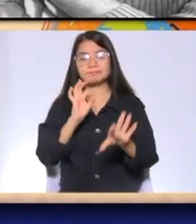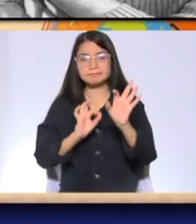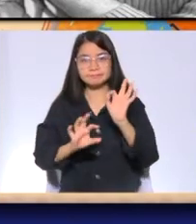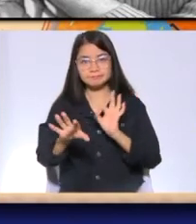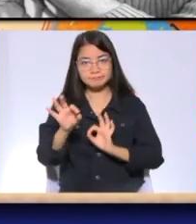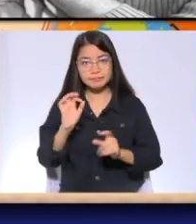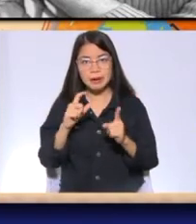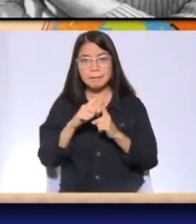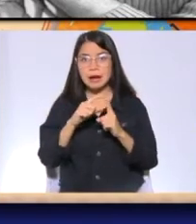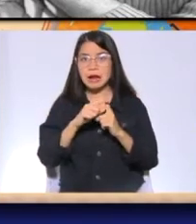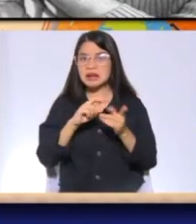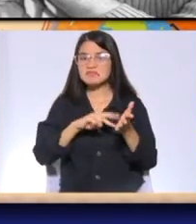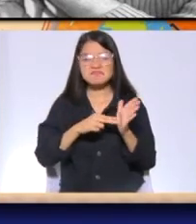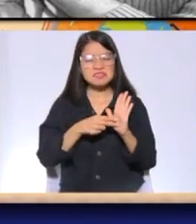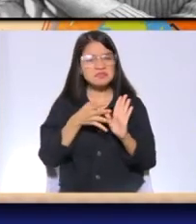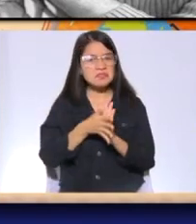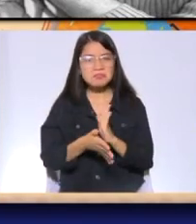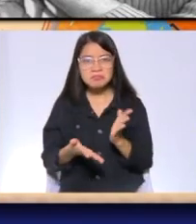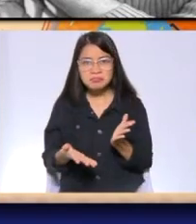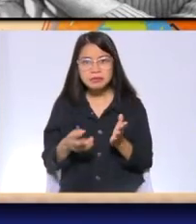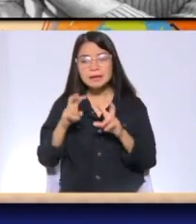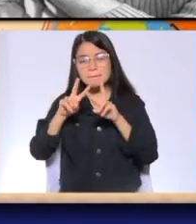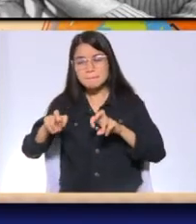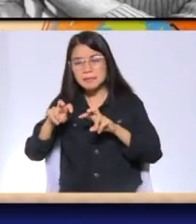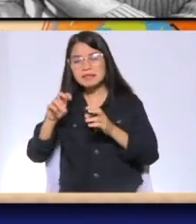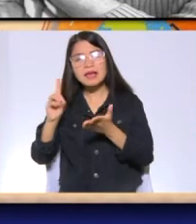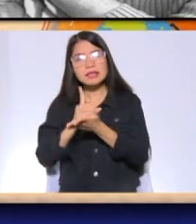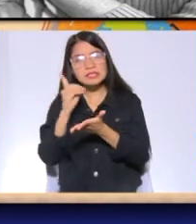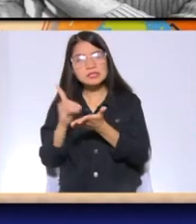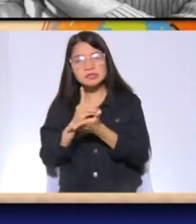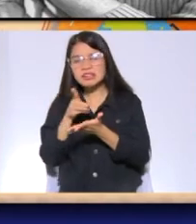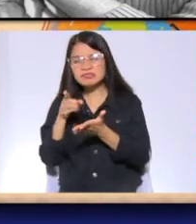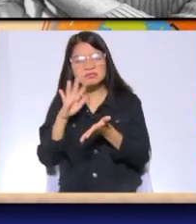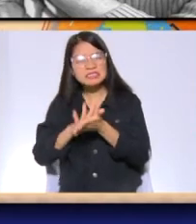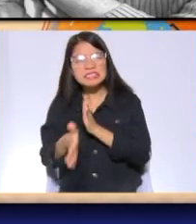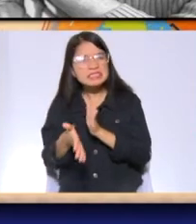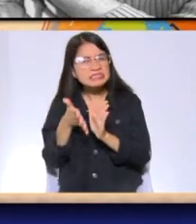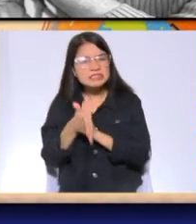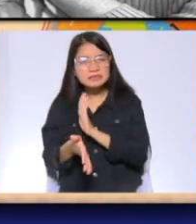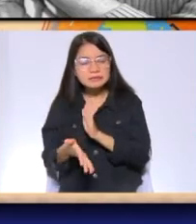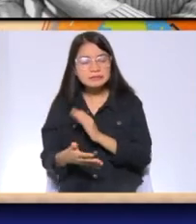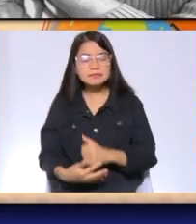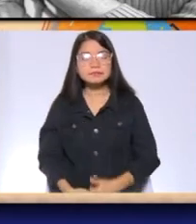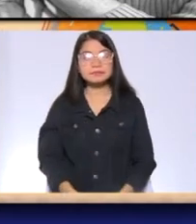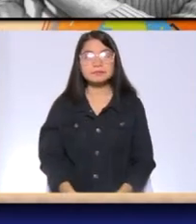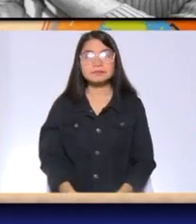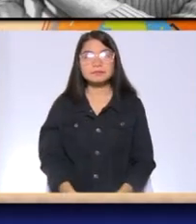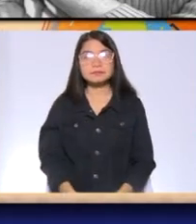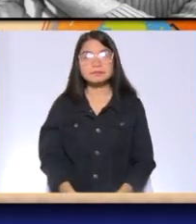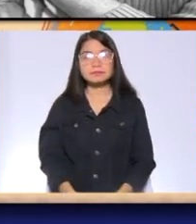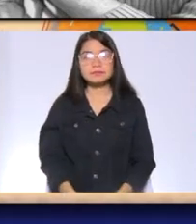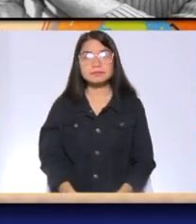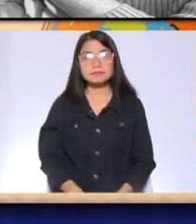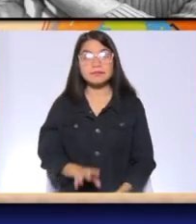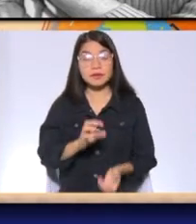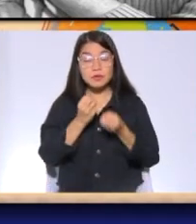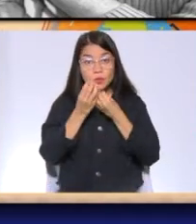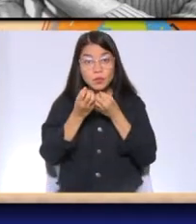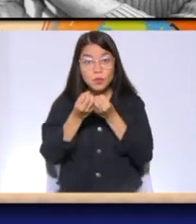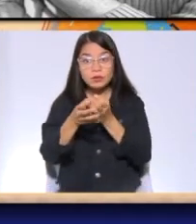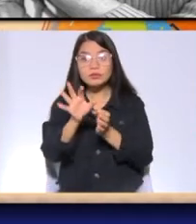desconocidas e investigar su significado. Y escoja del cuento un fragmento relacionado con algún hecho